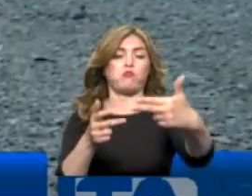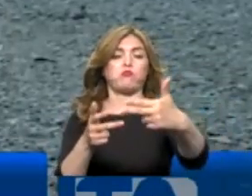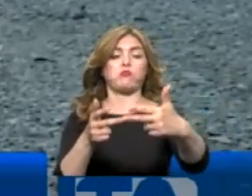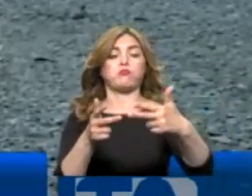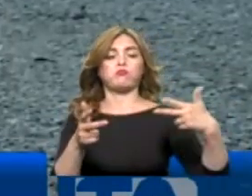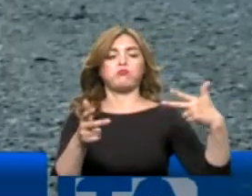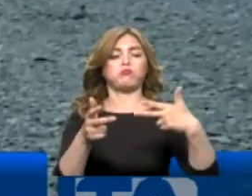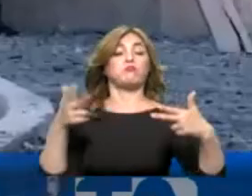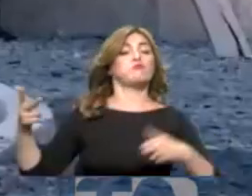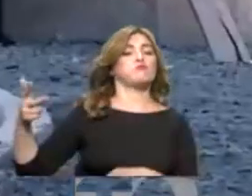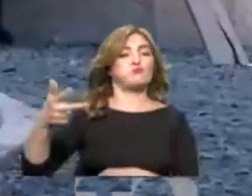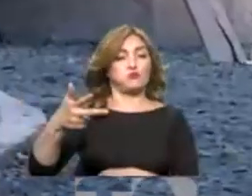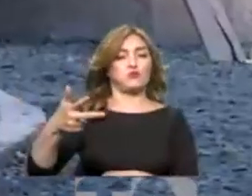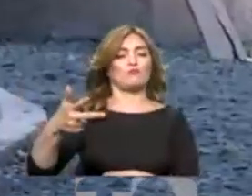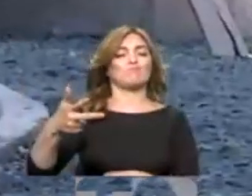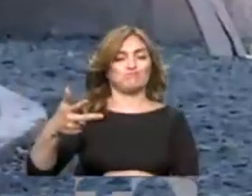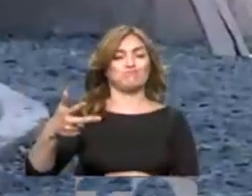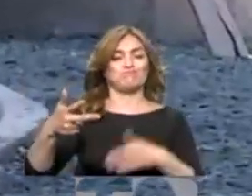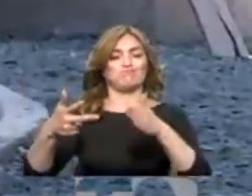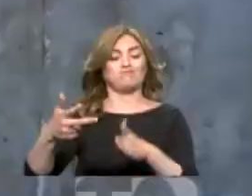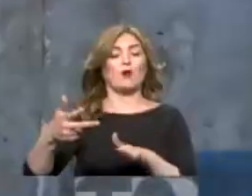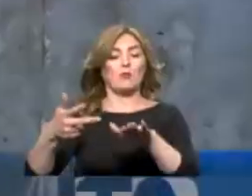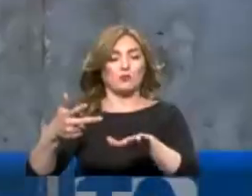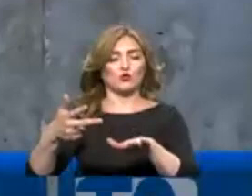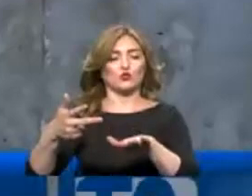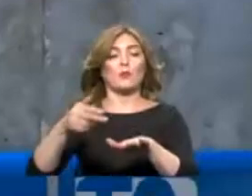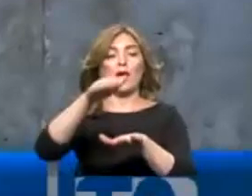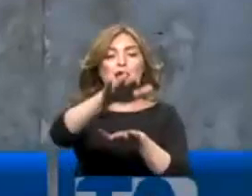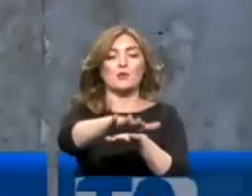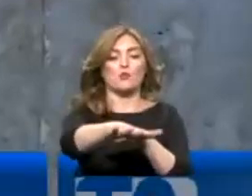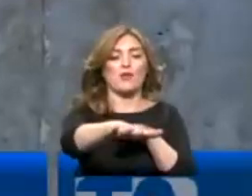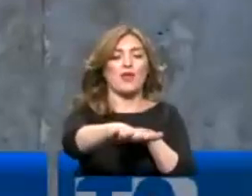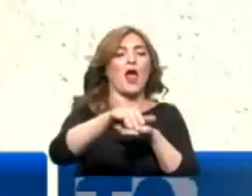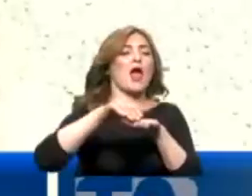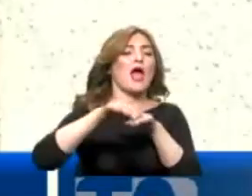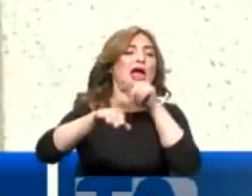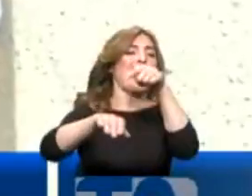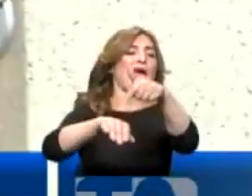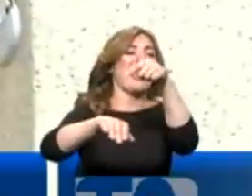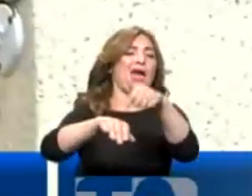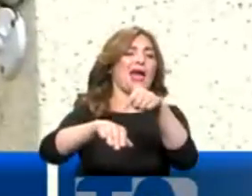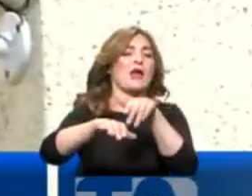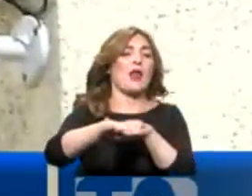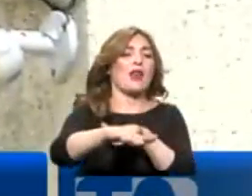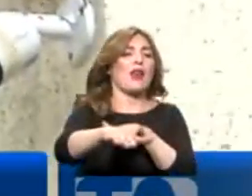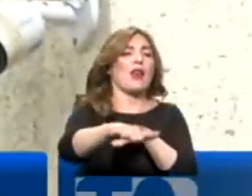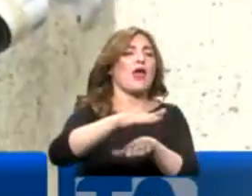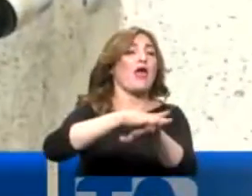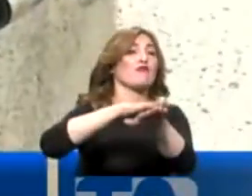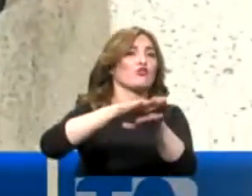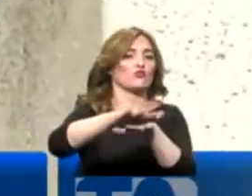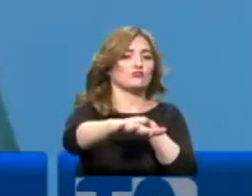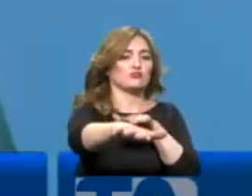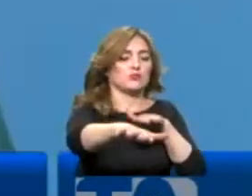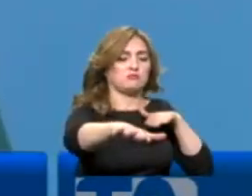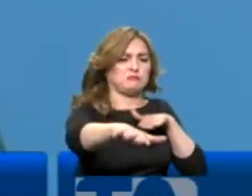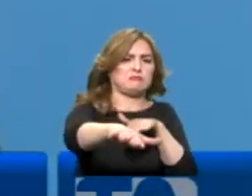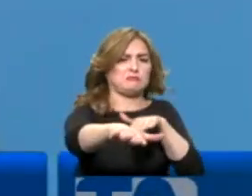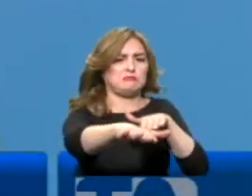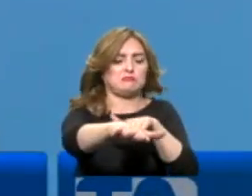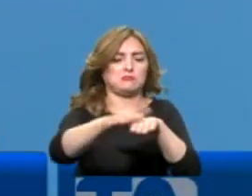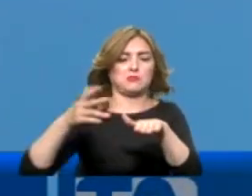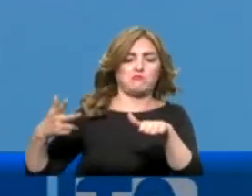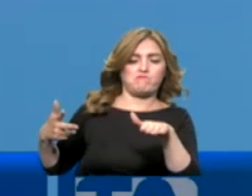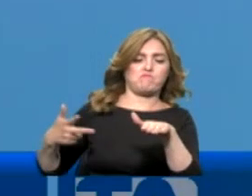los criminales. Agentes de la INACET se acercaron al punto, recaban videos de seguridad de las distintas cámaras que están instaladas